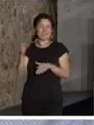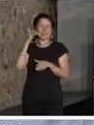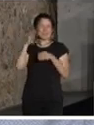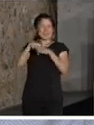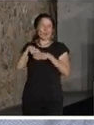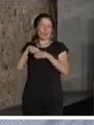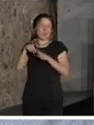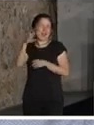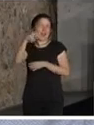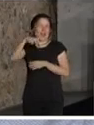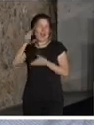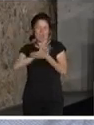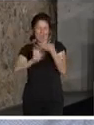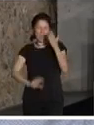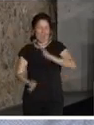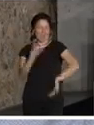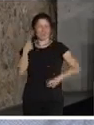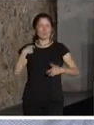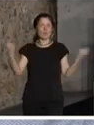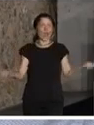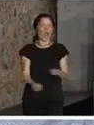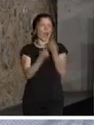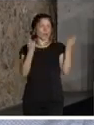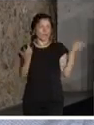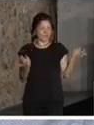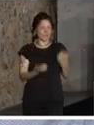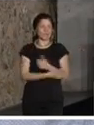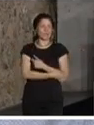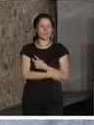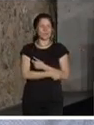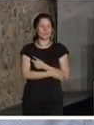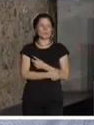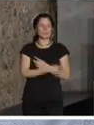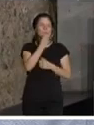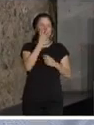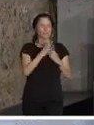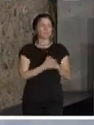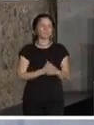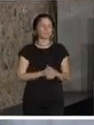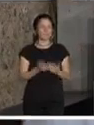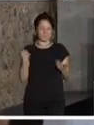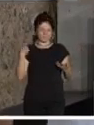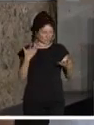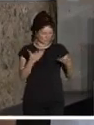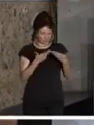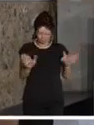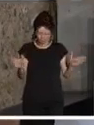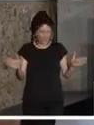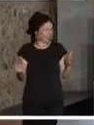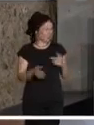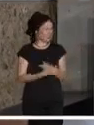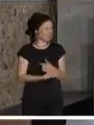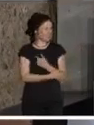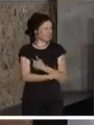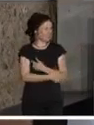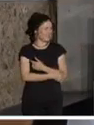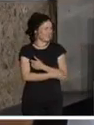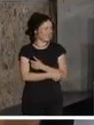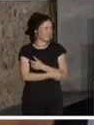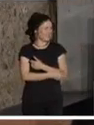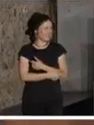maravillosa y que nos anima esta campaña Bueno pues me he perdido por dónde iba